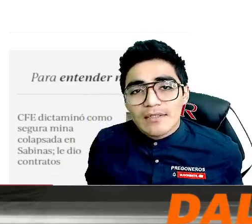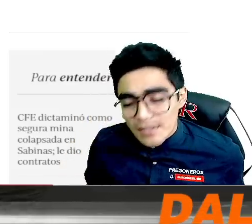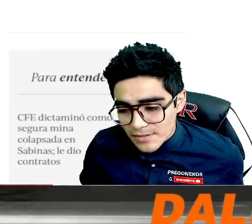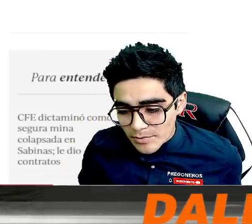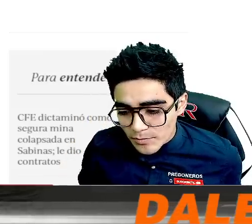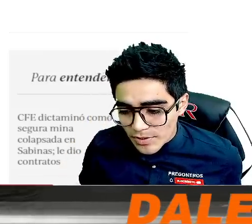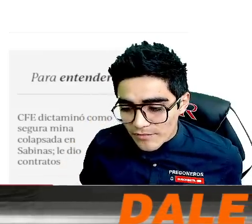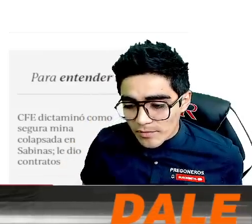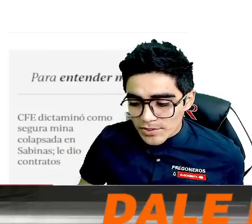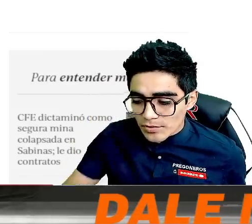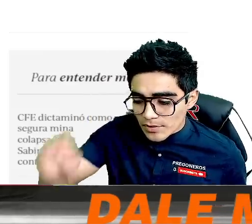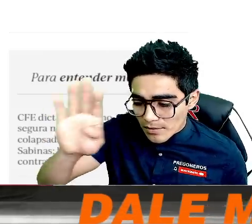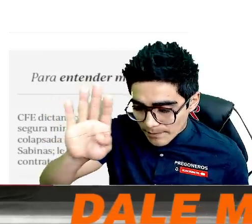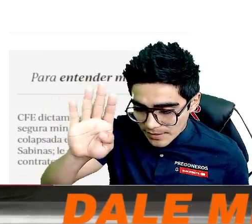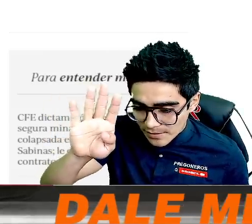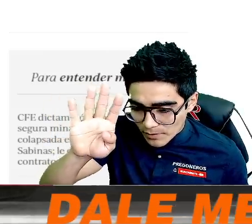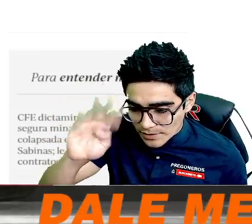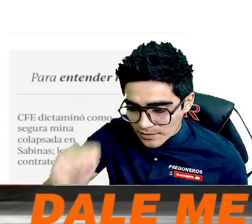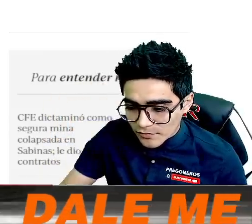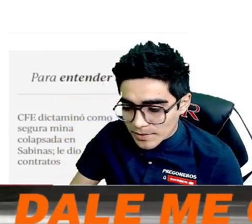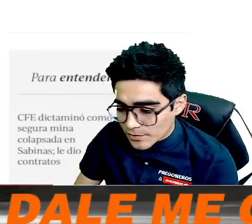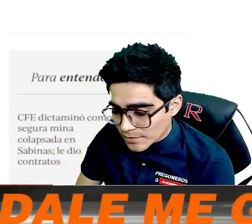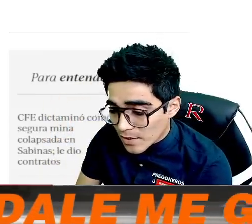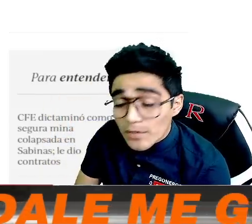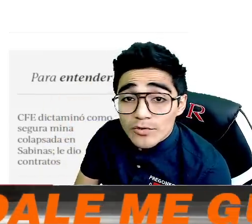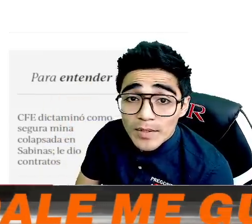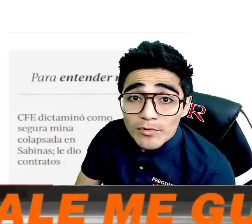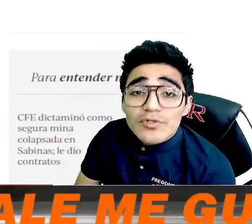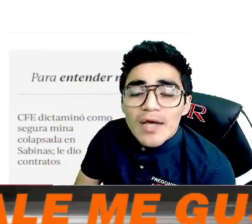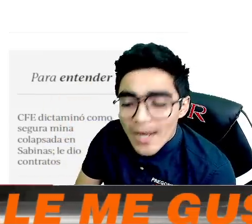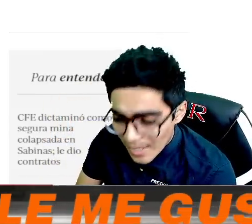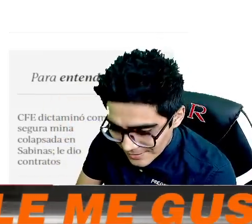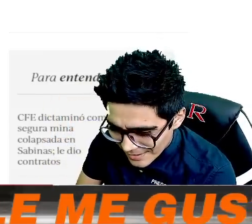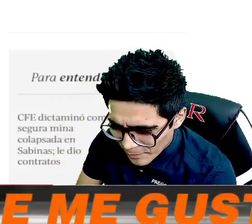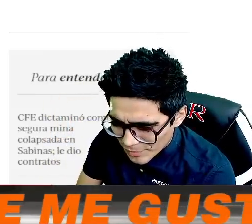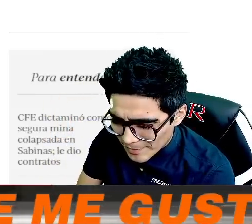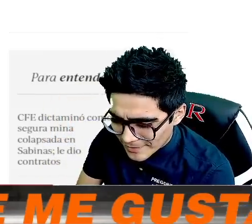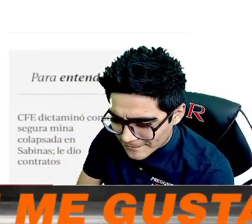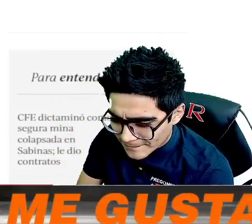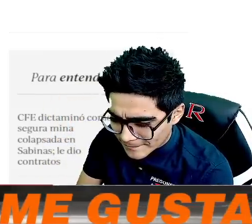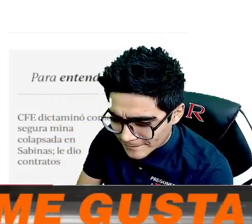Recuerden, estamos en busca de la información para esta cuarta transformación. Nos vemos hasta la próxima.